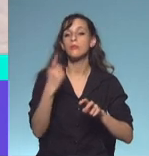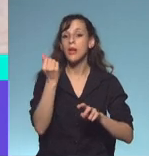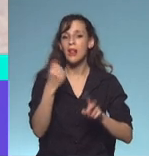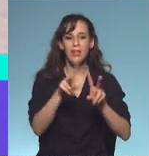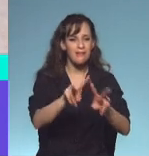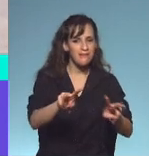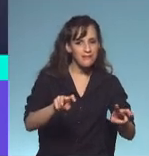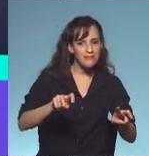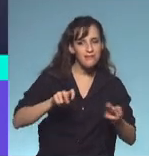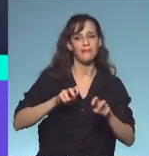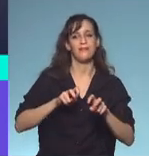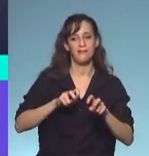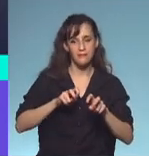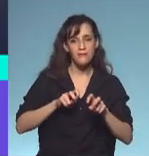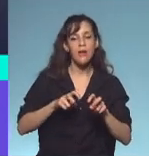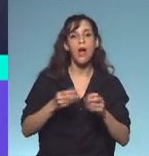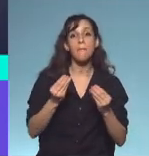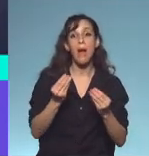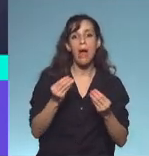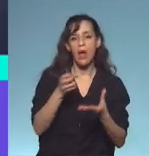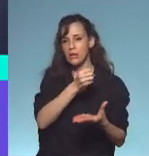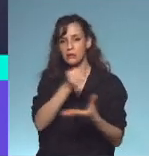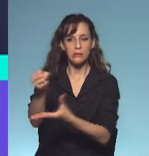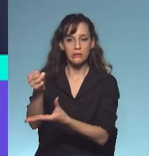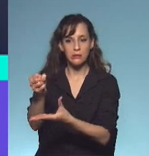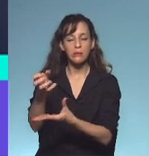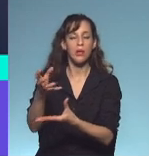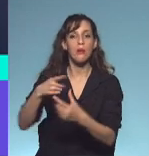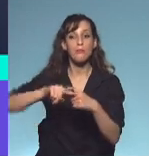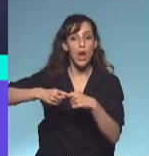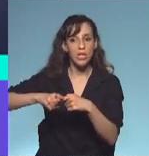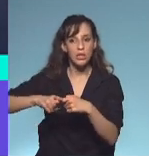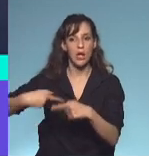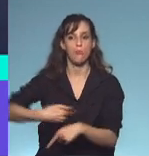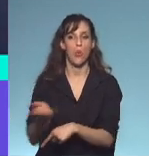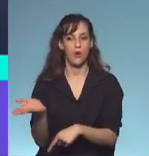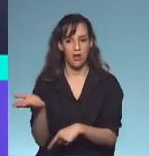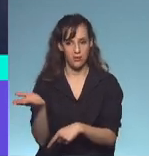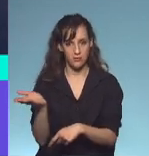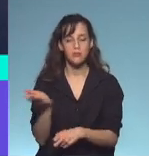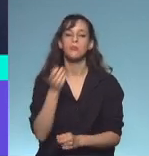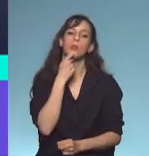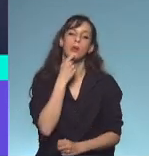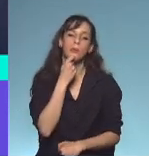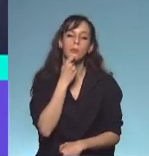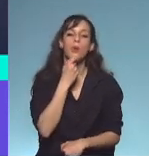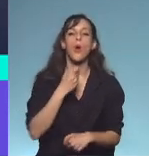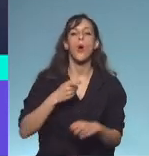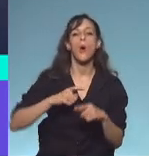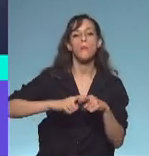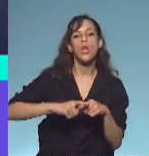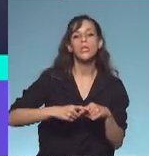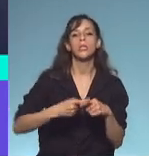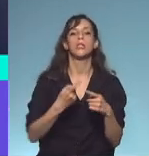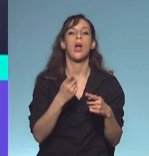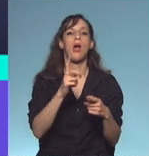se está transfiriendo a distintas políticas de ingresos, políticas de subsidio de tasas, políticas como de transferencia a las empresas a través